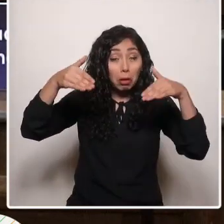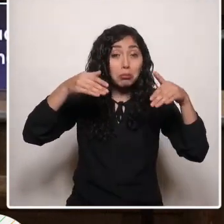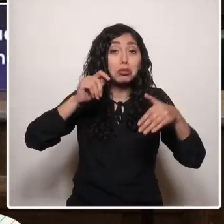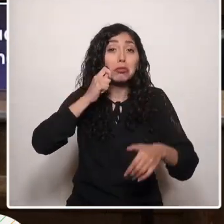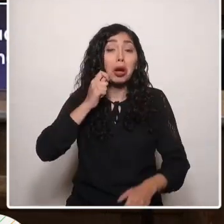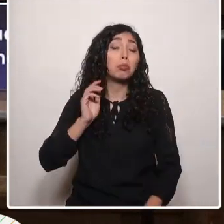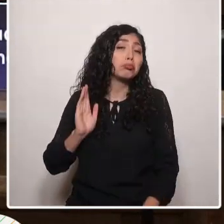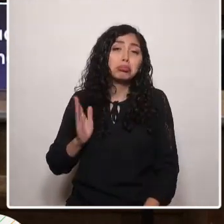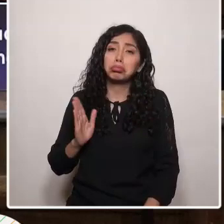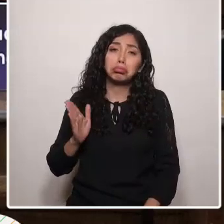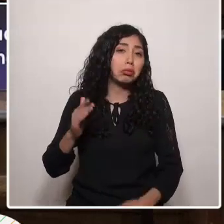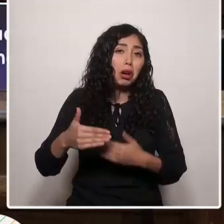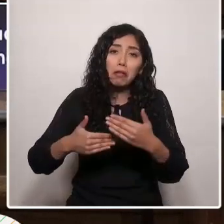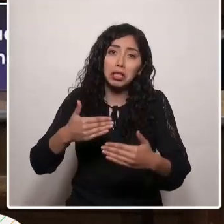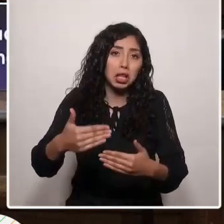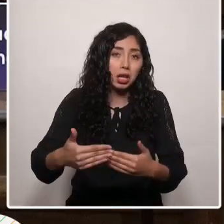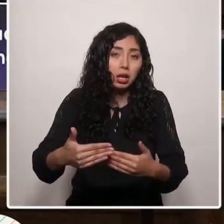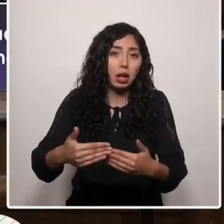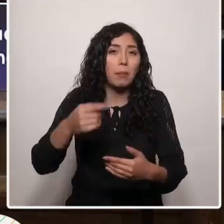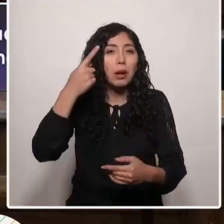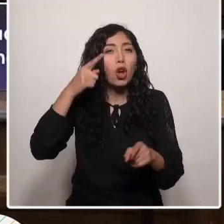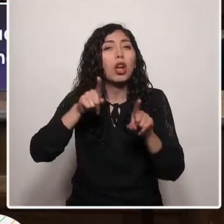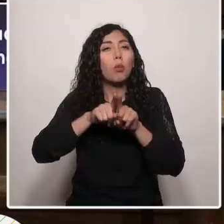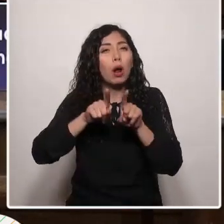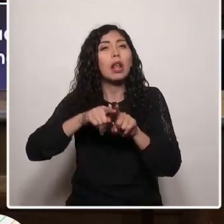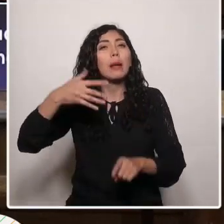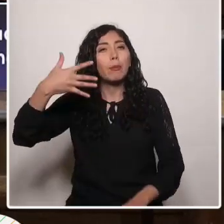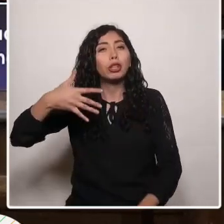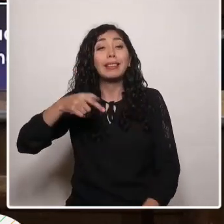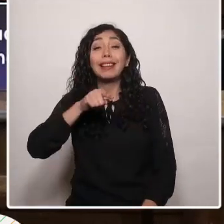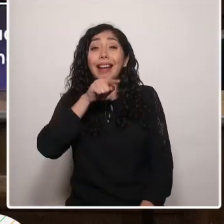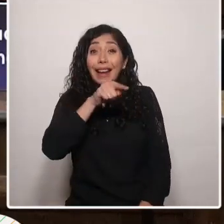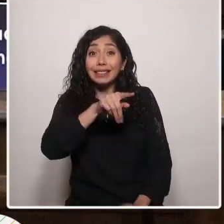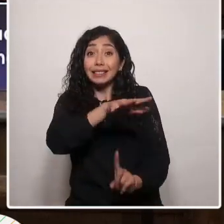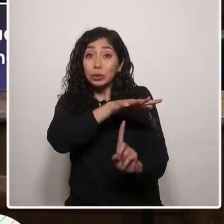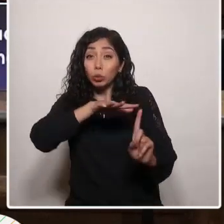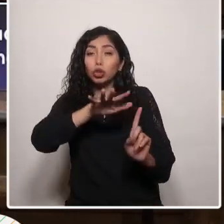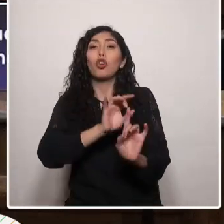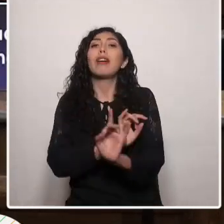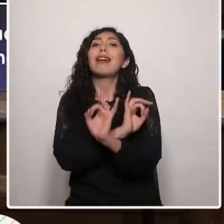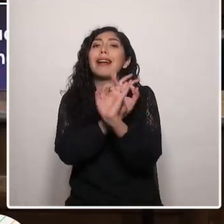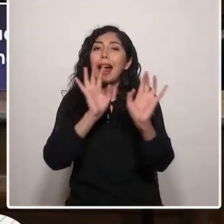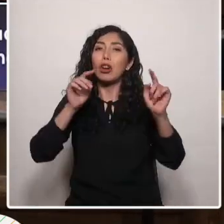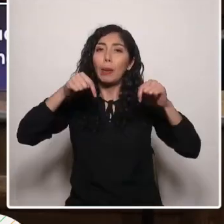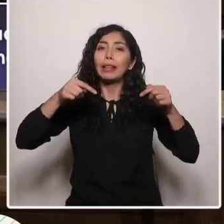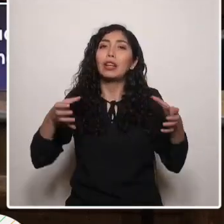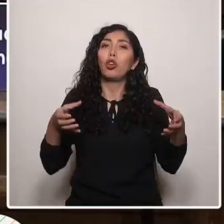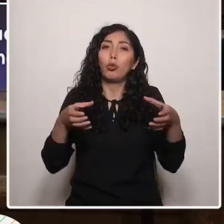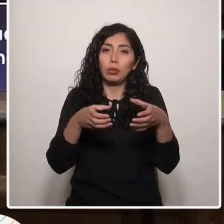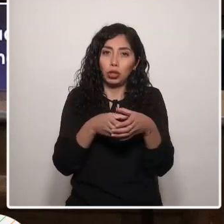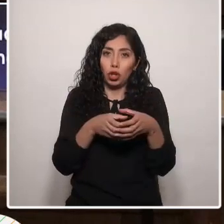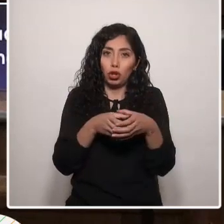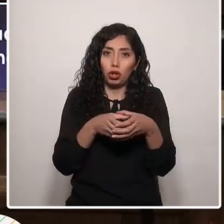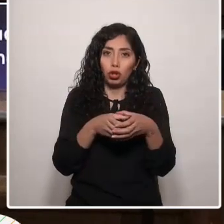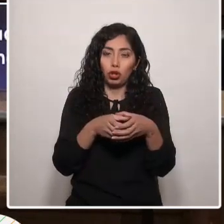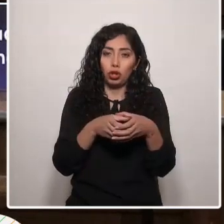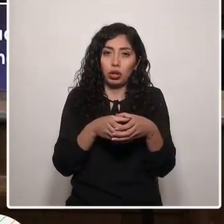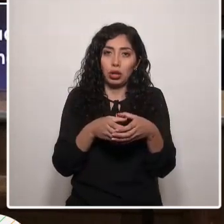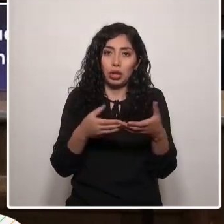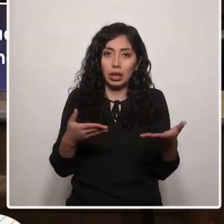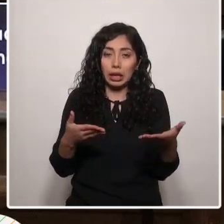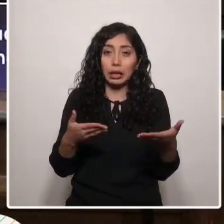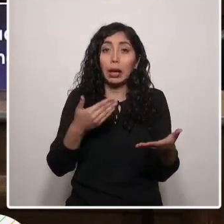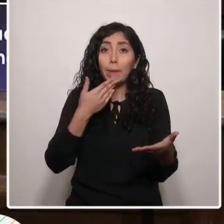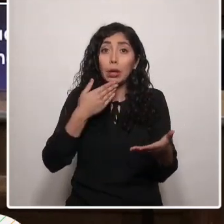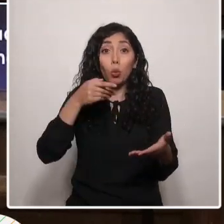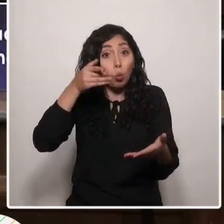es importante que eso esté muy claro para esta comisión, señor secretario, y que se certifique